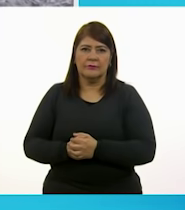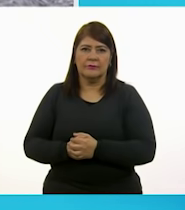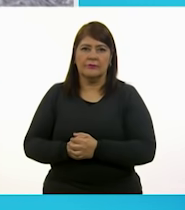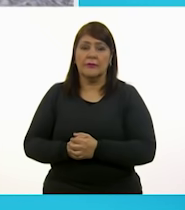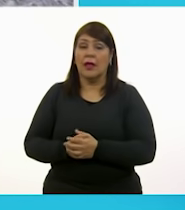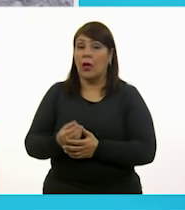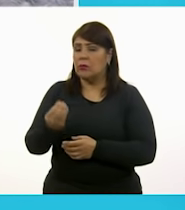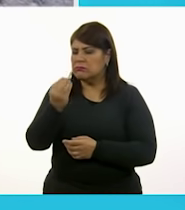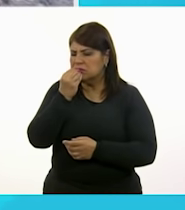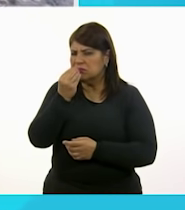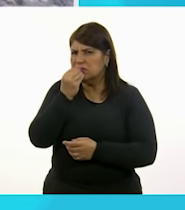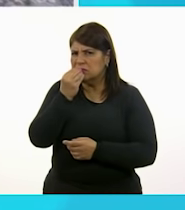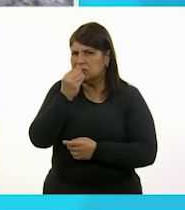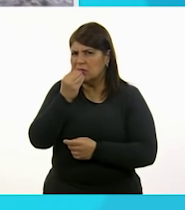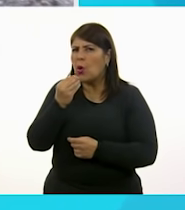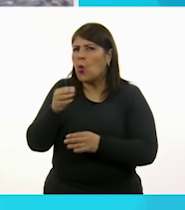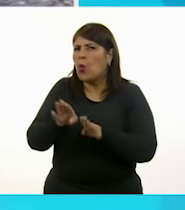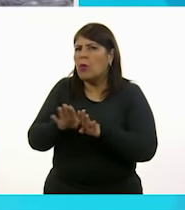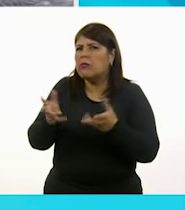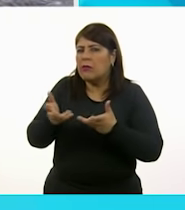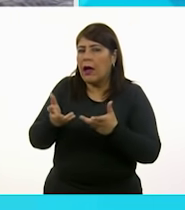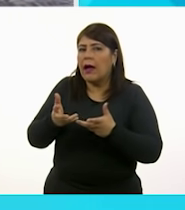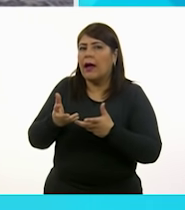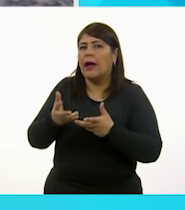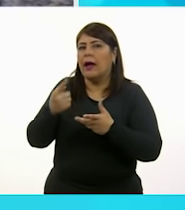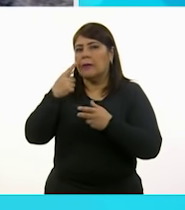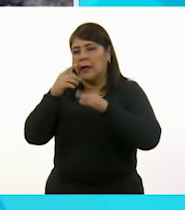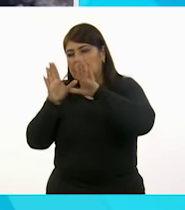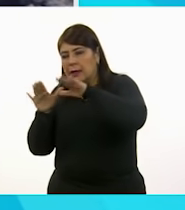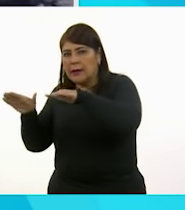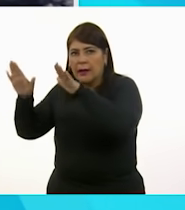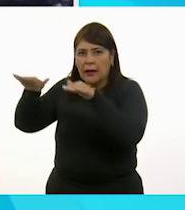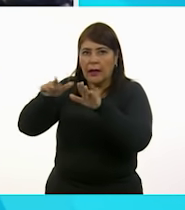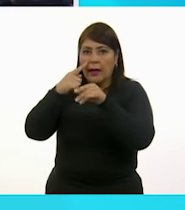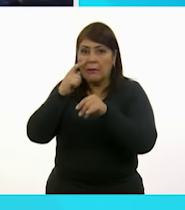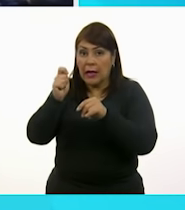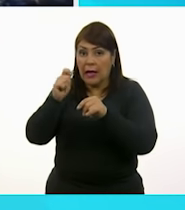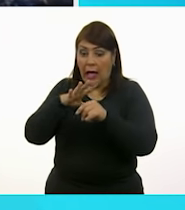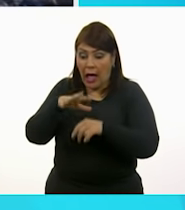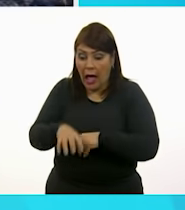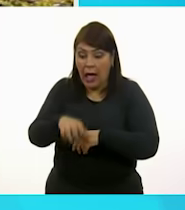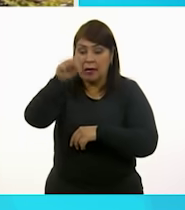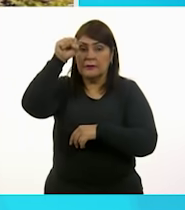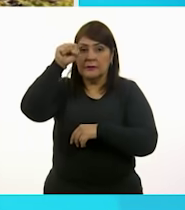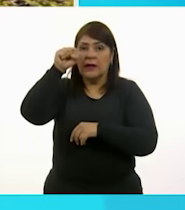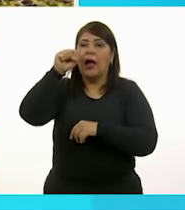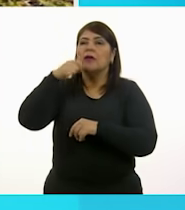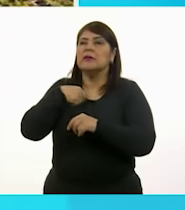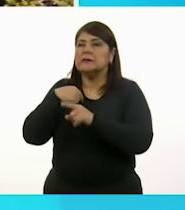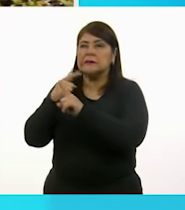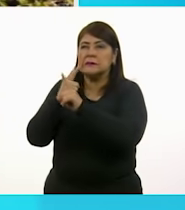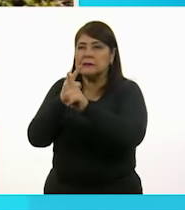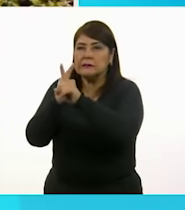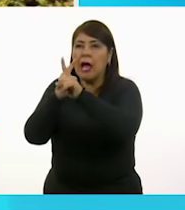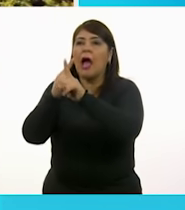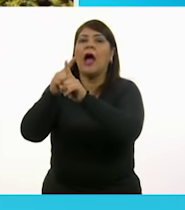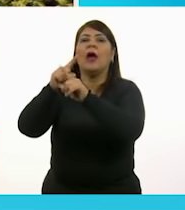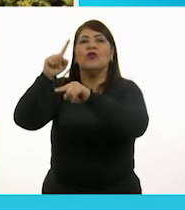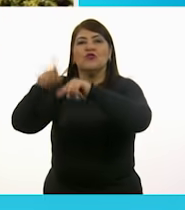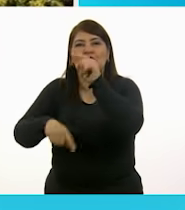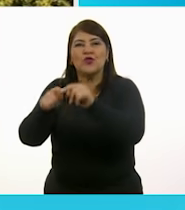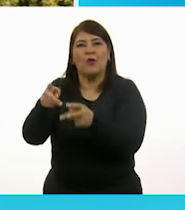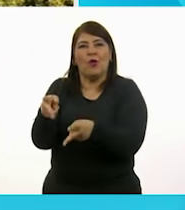Para comer, persigue a otras aves y les roba sus presas o atrapa peces que saltan el agua